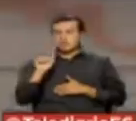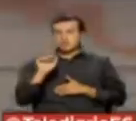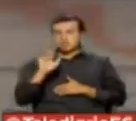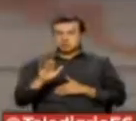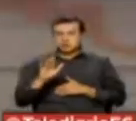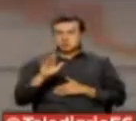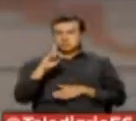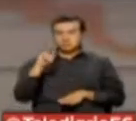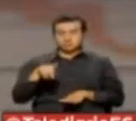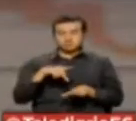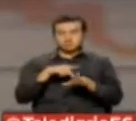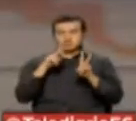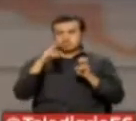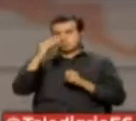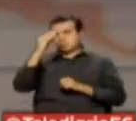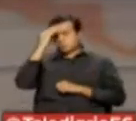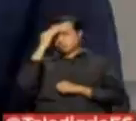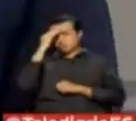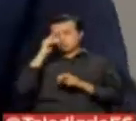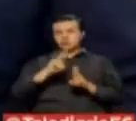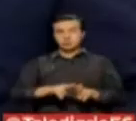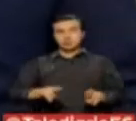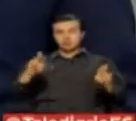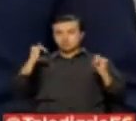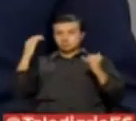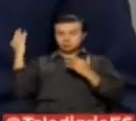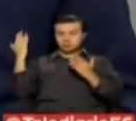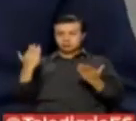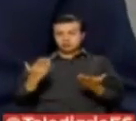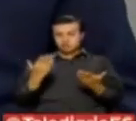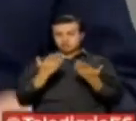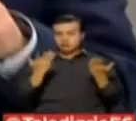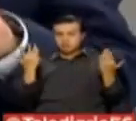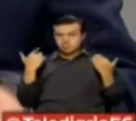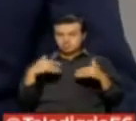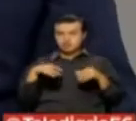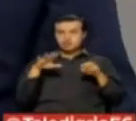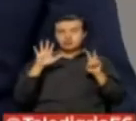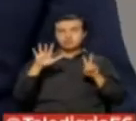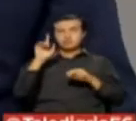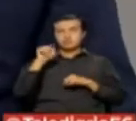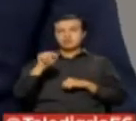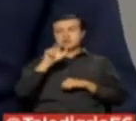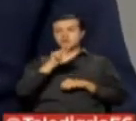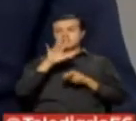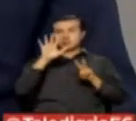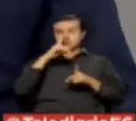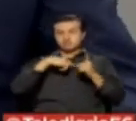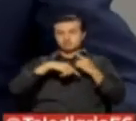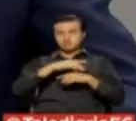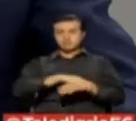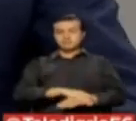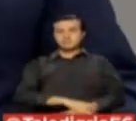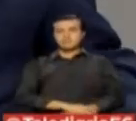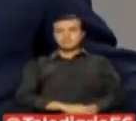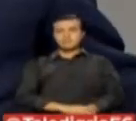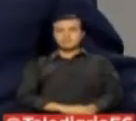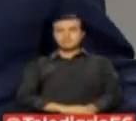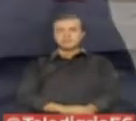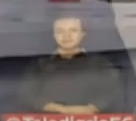especialista en educación de unicef esta mañana aquí en primera impresión siete de la mañana 37 ya volvemos